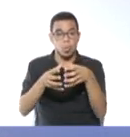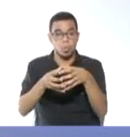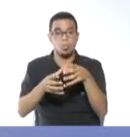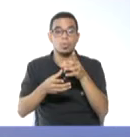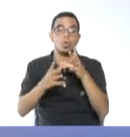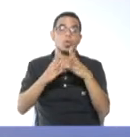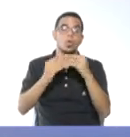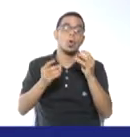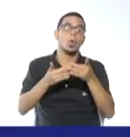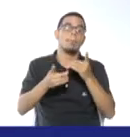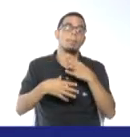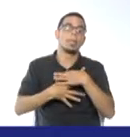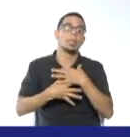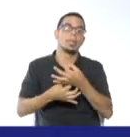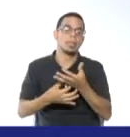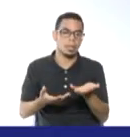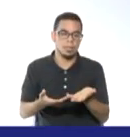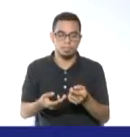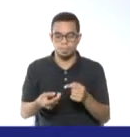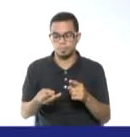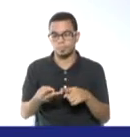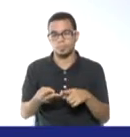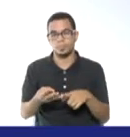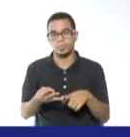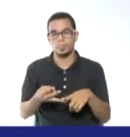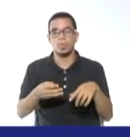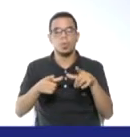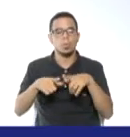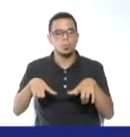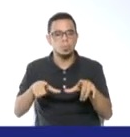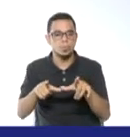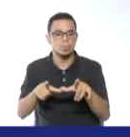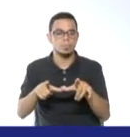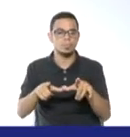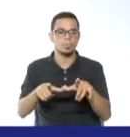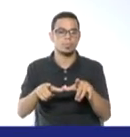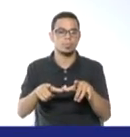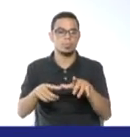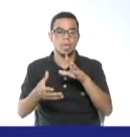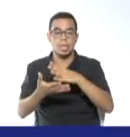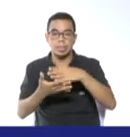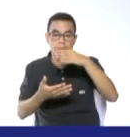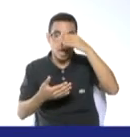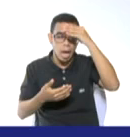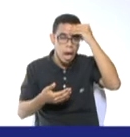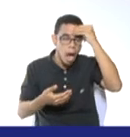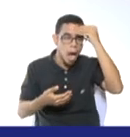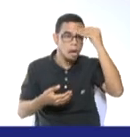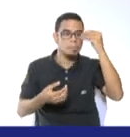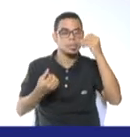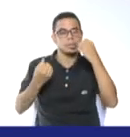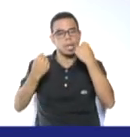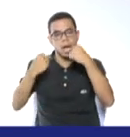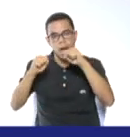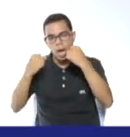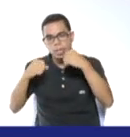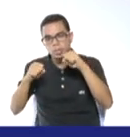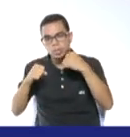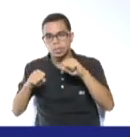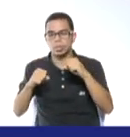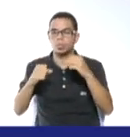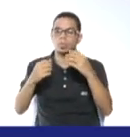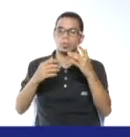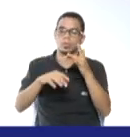intereses locales. Es un espacio donde se aprende haciendo, se aprende a desaprender y a aprender,